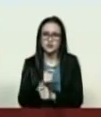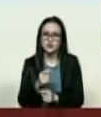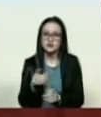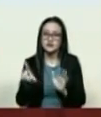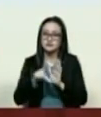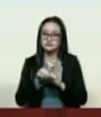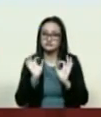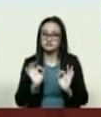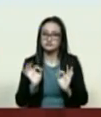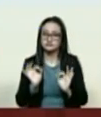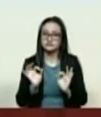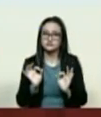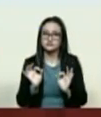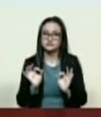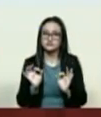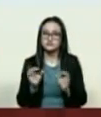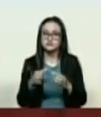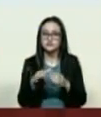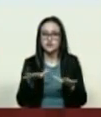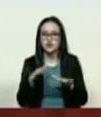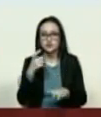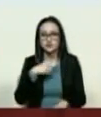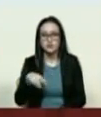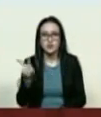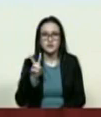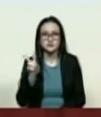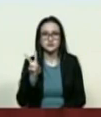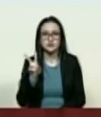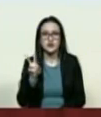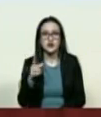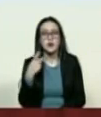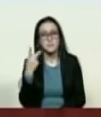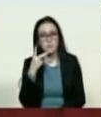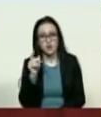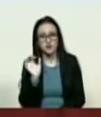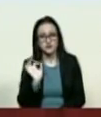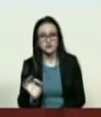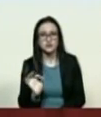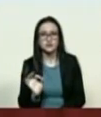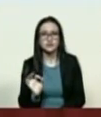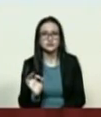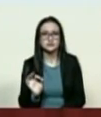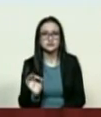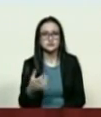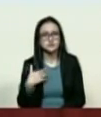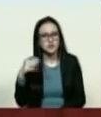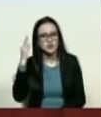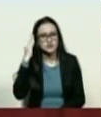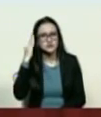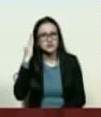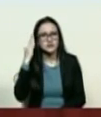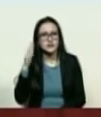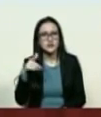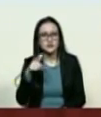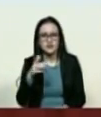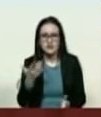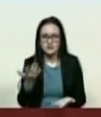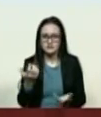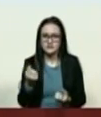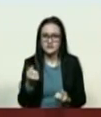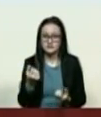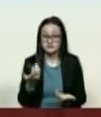legalizó además el partido o el movimiento Somos Venezuela como partido, me gustaría conocer si ustedes al sol de hoy manejan